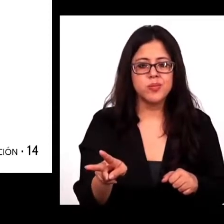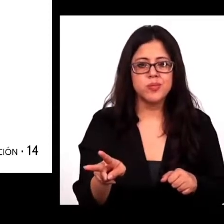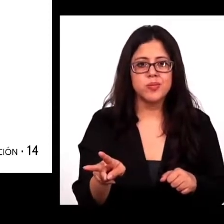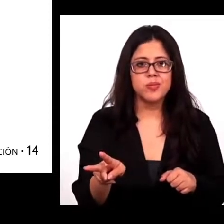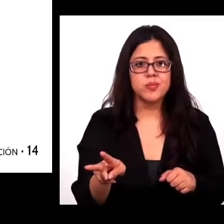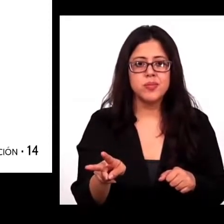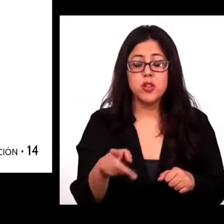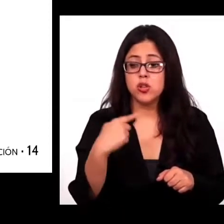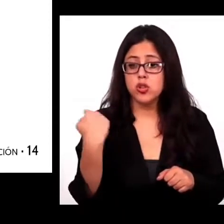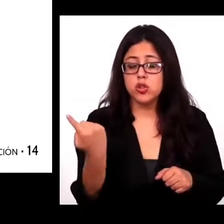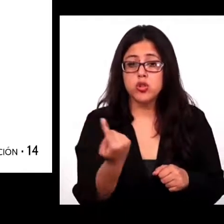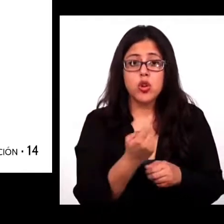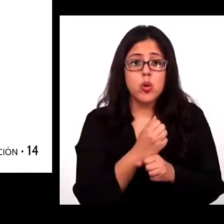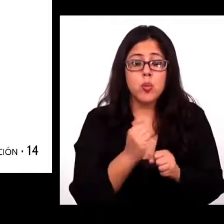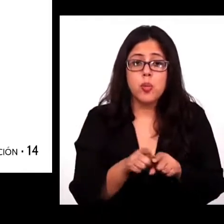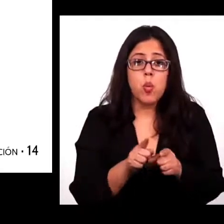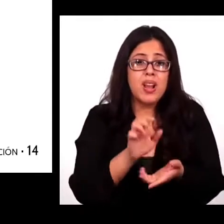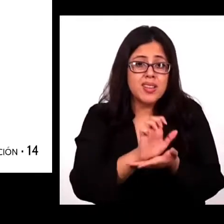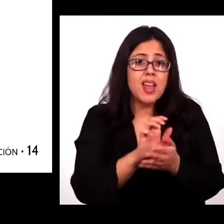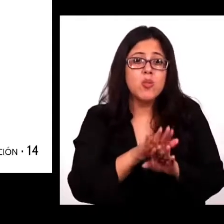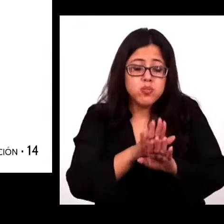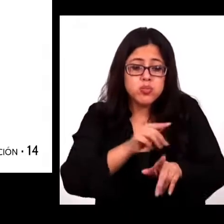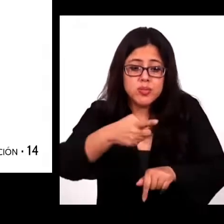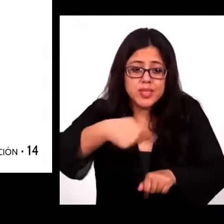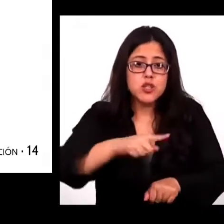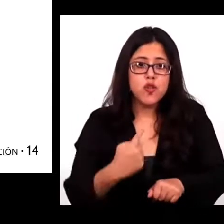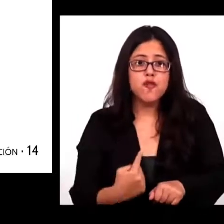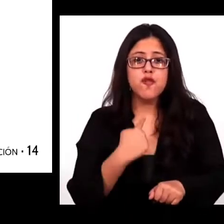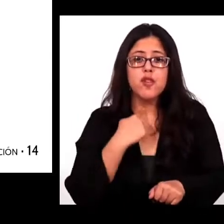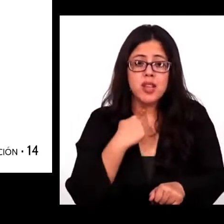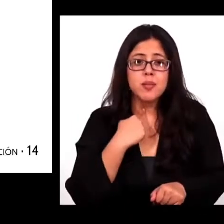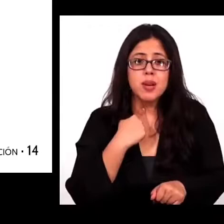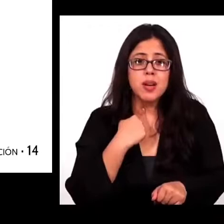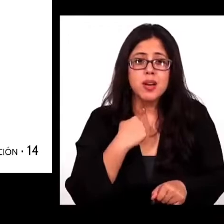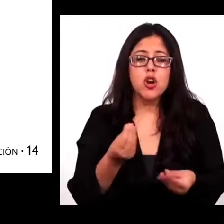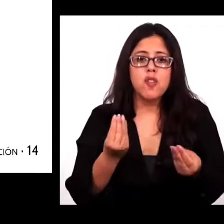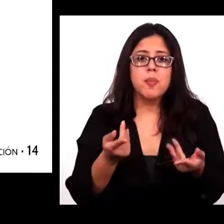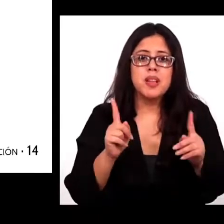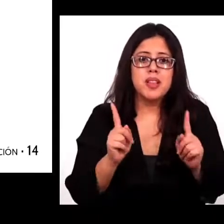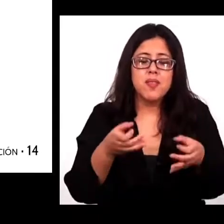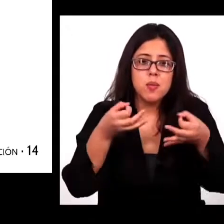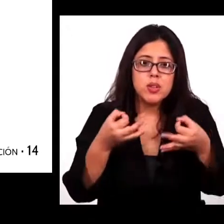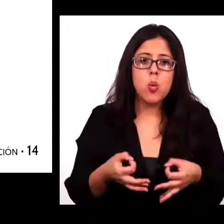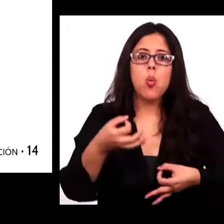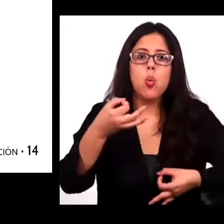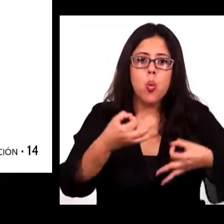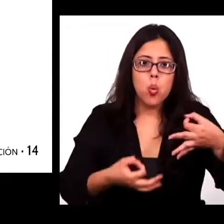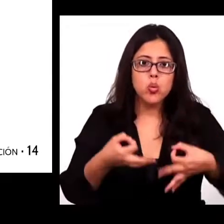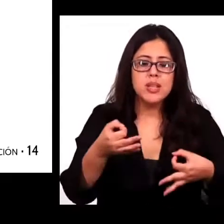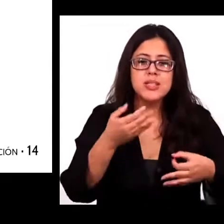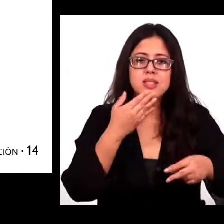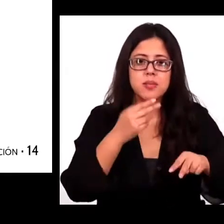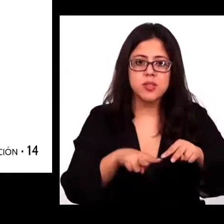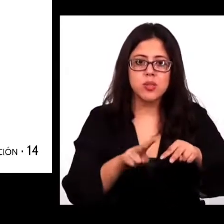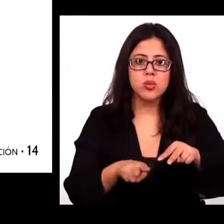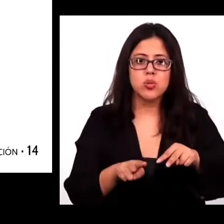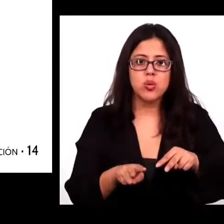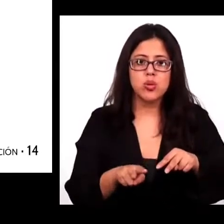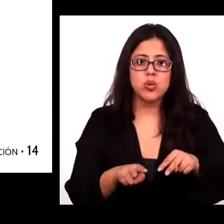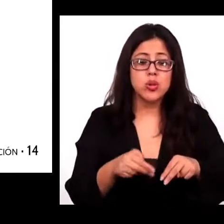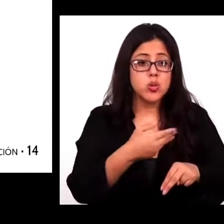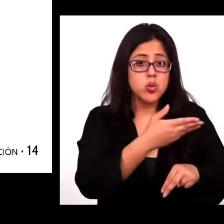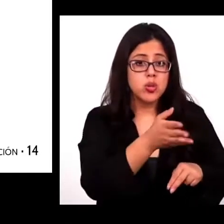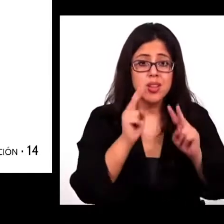fuimos capaces como Estado de prevenir que ellos fueran víctimas, lo mínimo que podíamos asegurarles es justicia y reparación. Y como ustedes pudieron